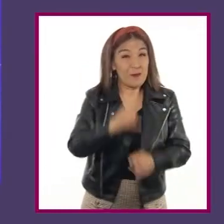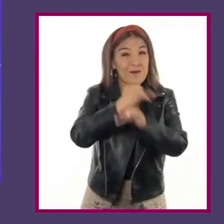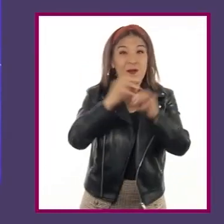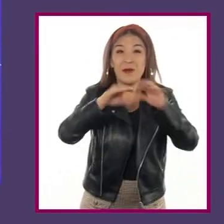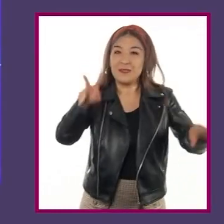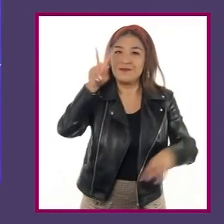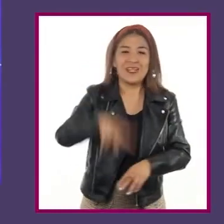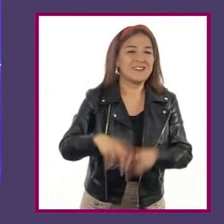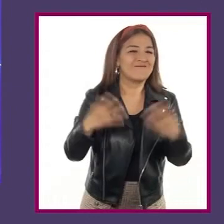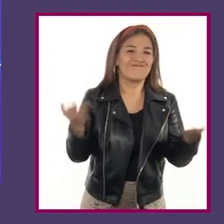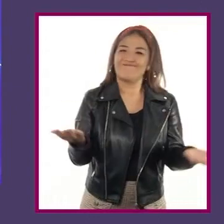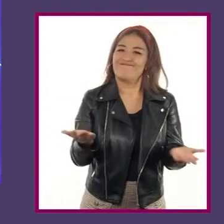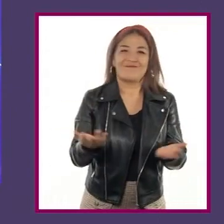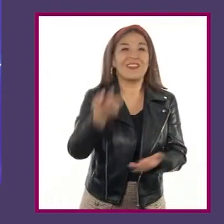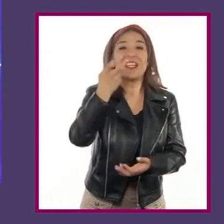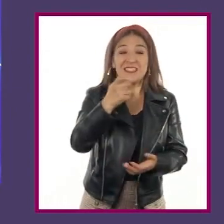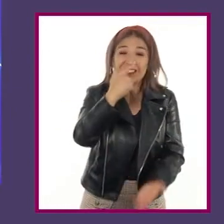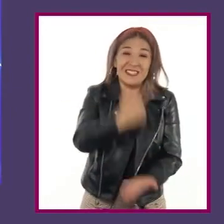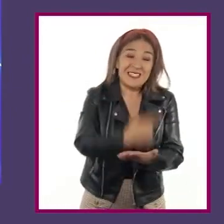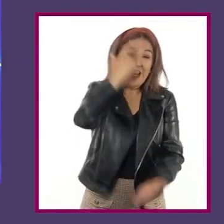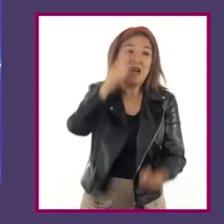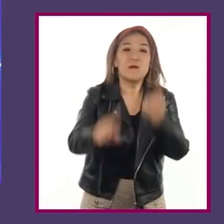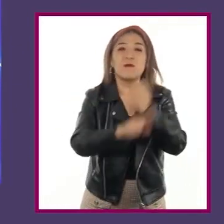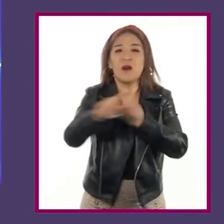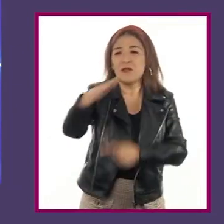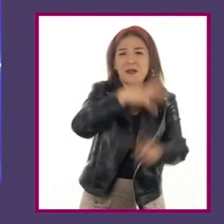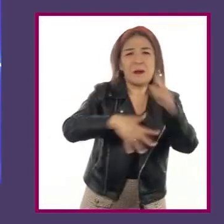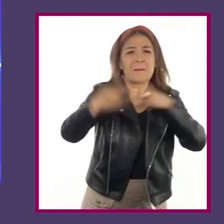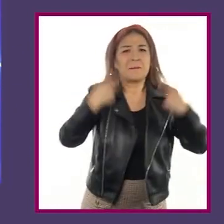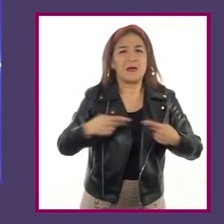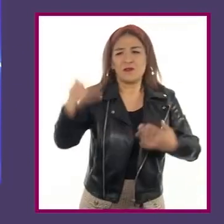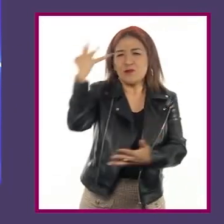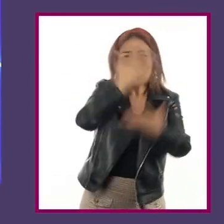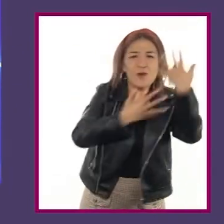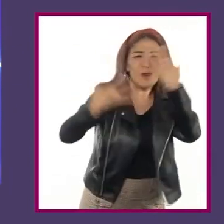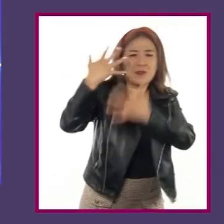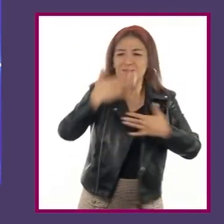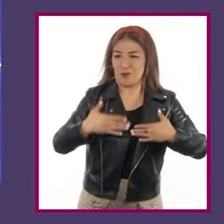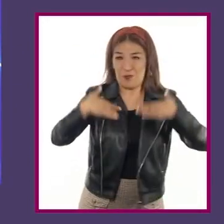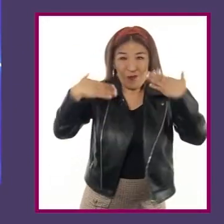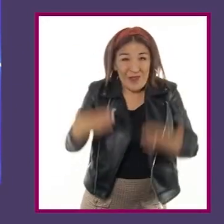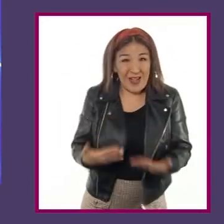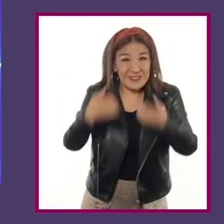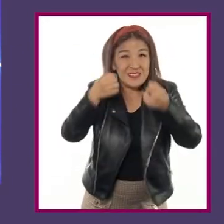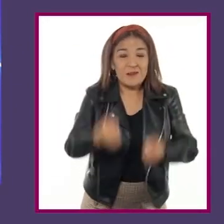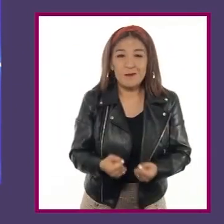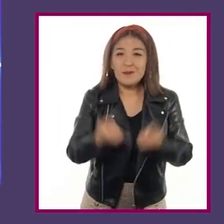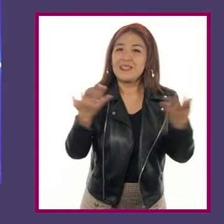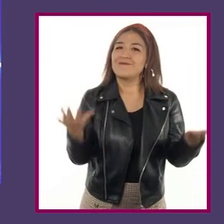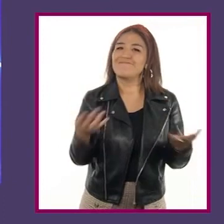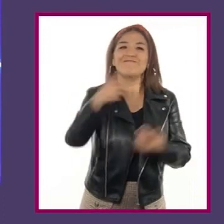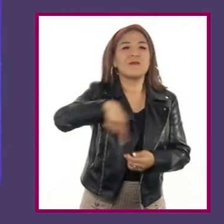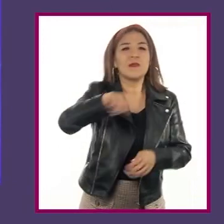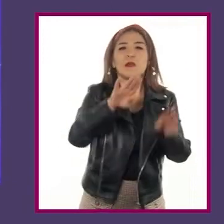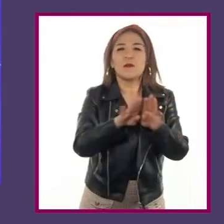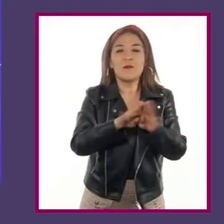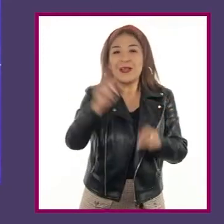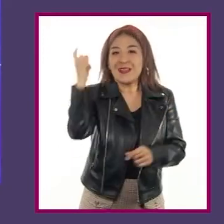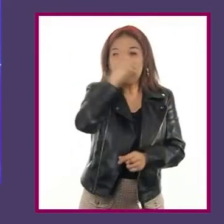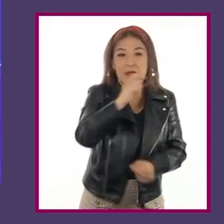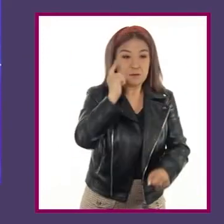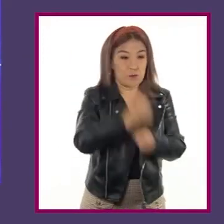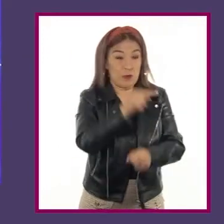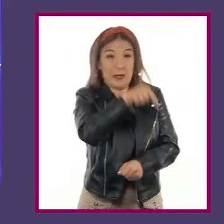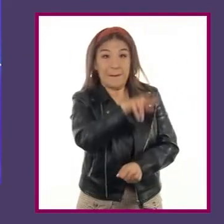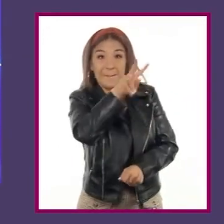lo cual ha resultado en un grave problema de confusión y desconfianza. Es decir, se ha vuelto muy difícil distinguir entre la